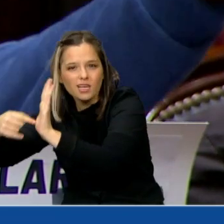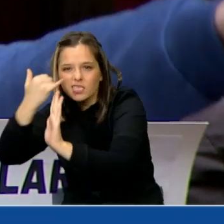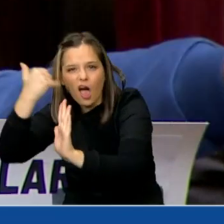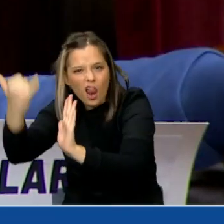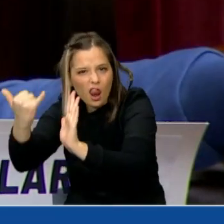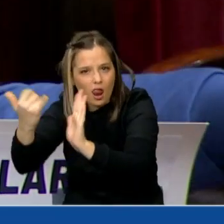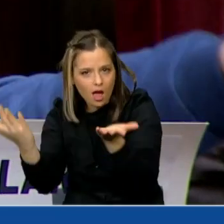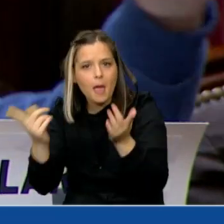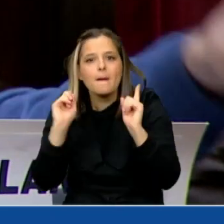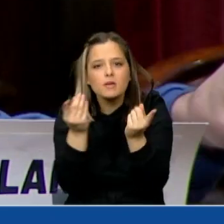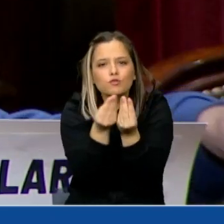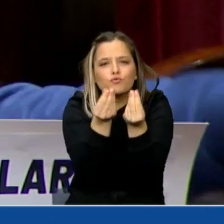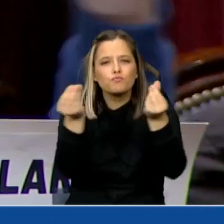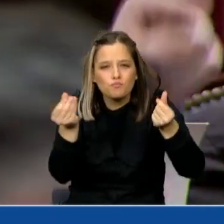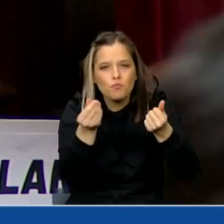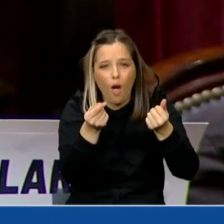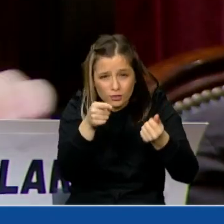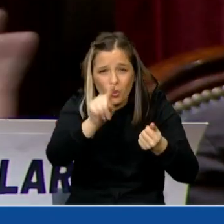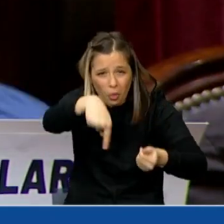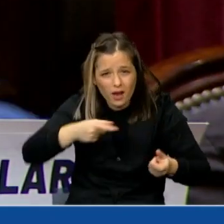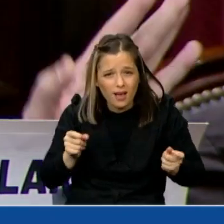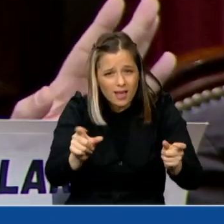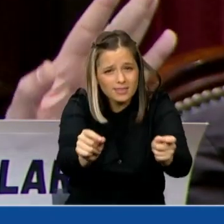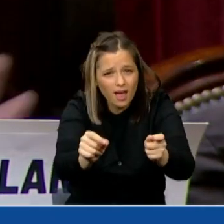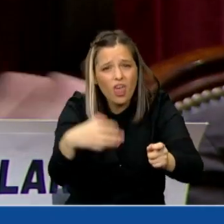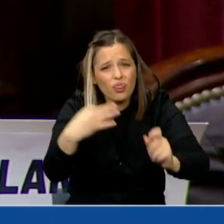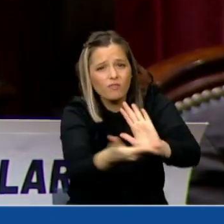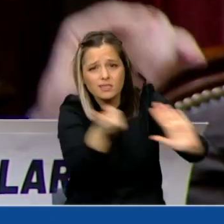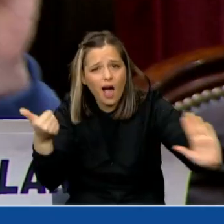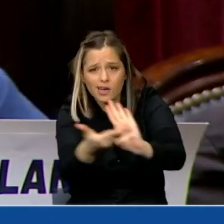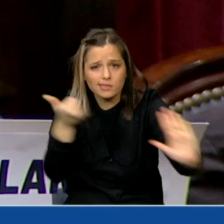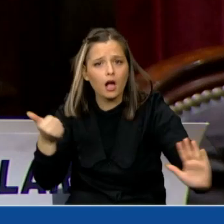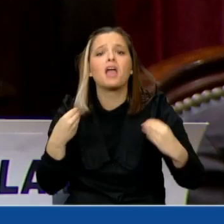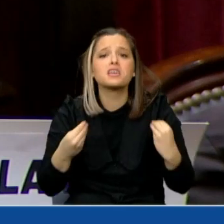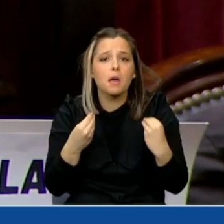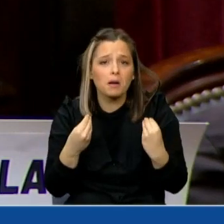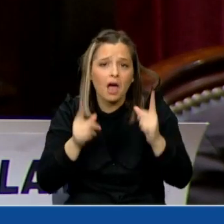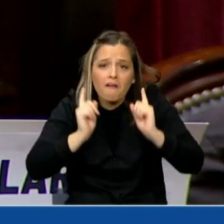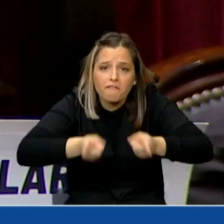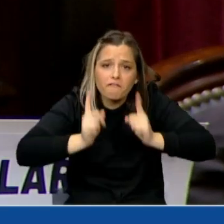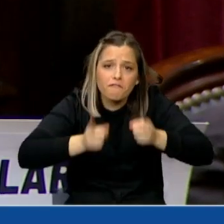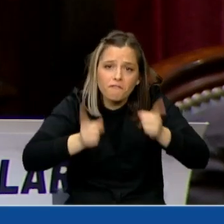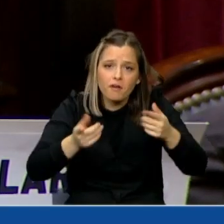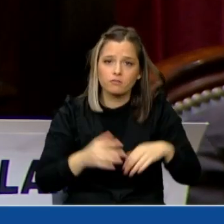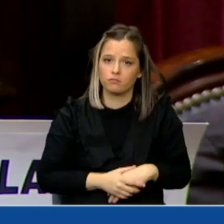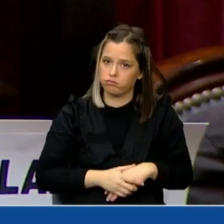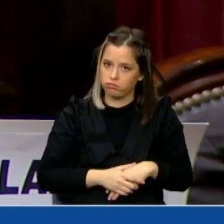años dice que este material es cancerígeno, que hay que retirarlo, y sigue ahí. Y lo más grave,